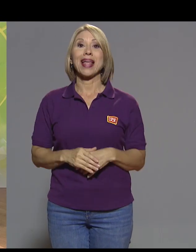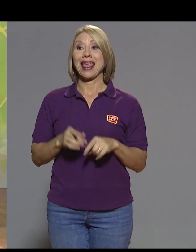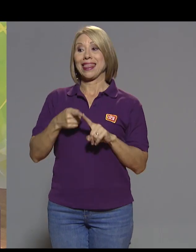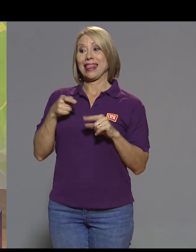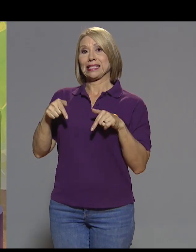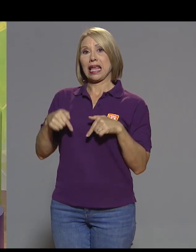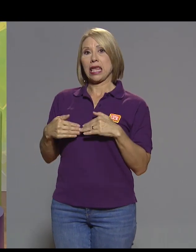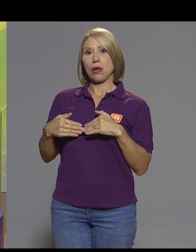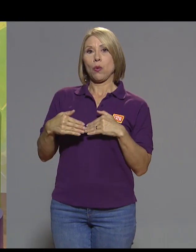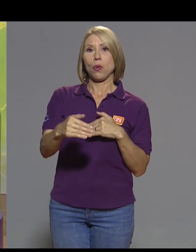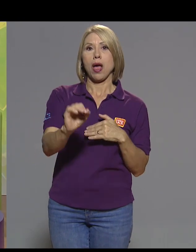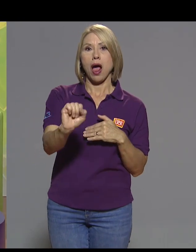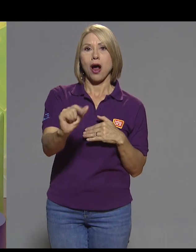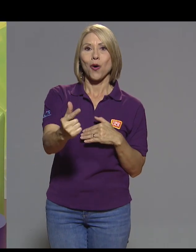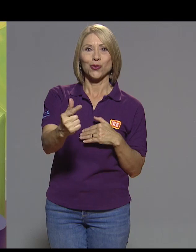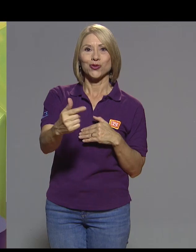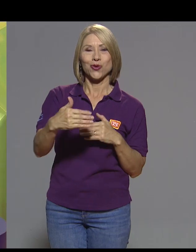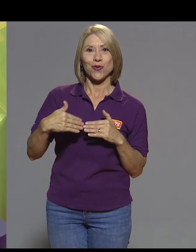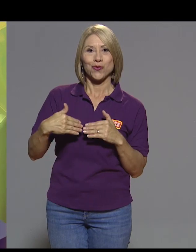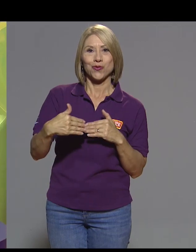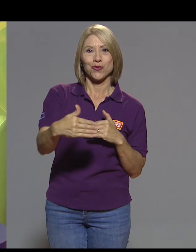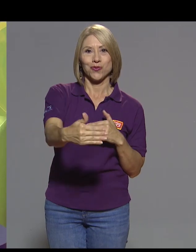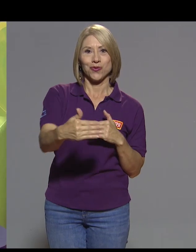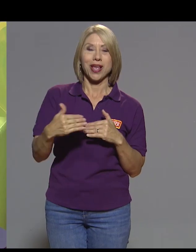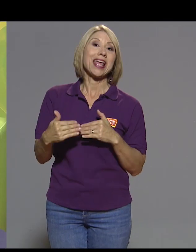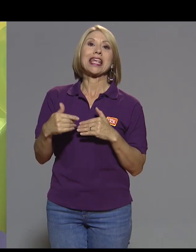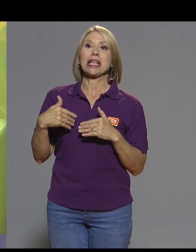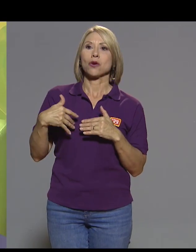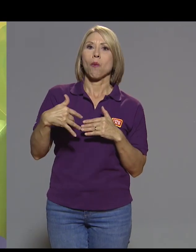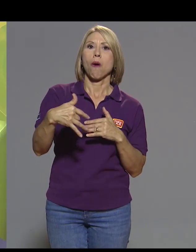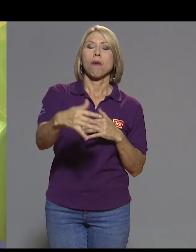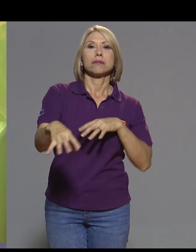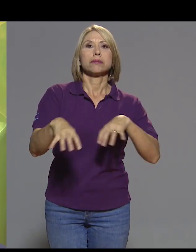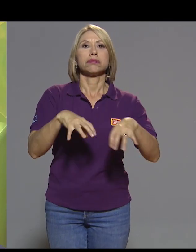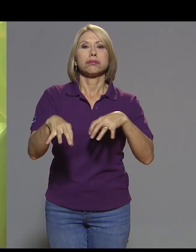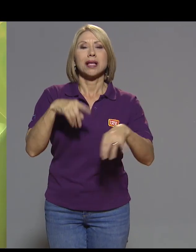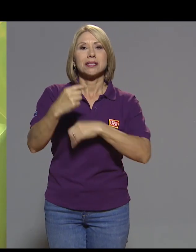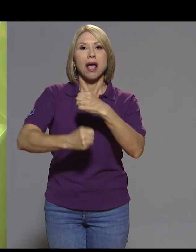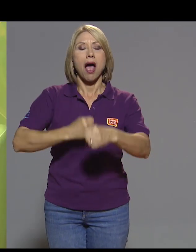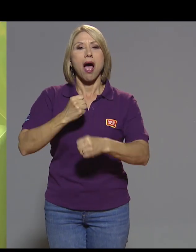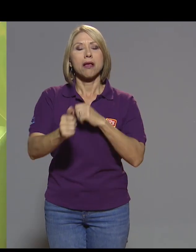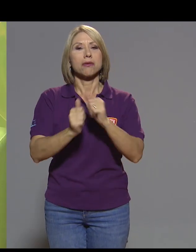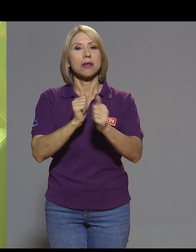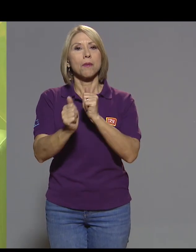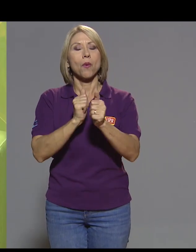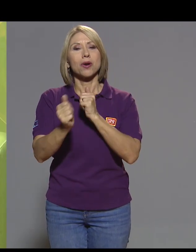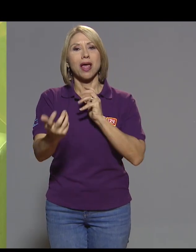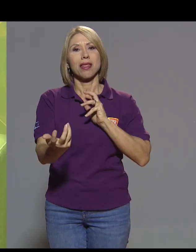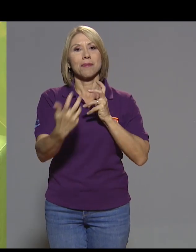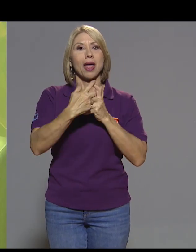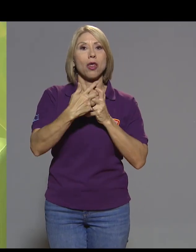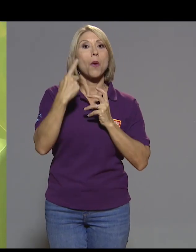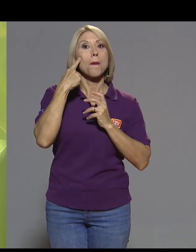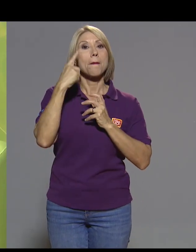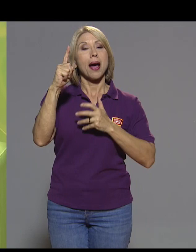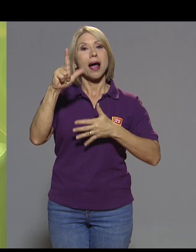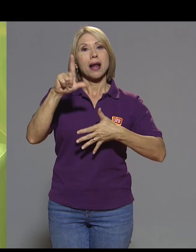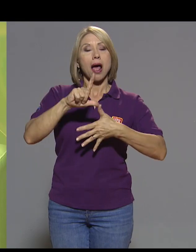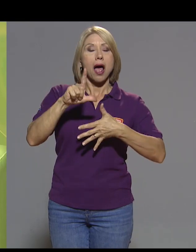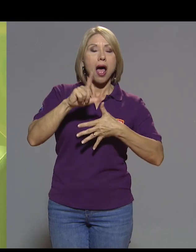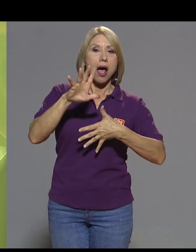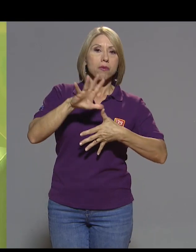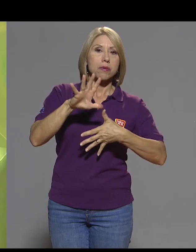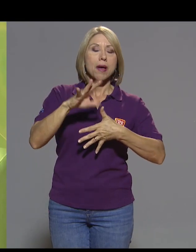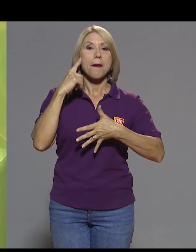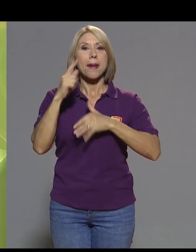agosto que es como el la cúspide de este año del deporte adaptado verdad para el continente americano para el deporte convencional